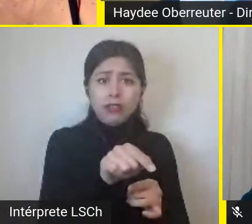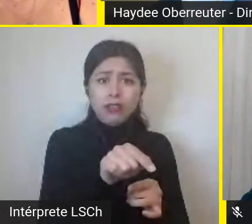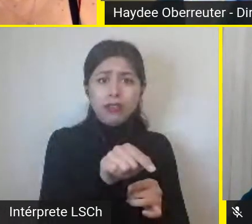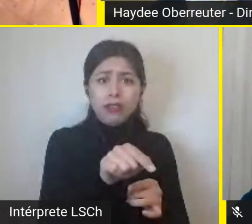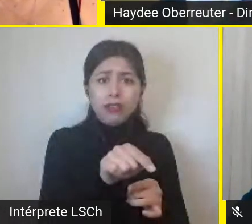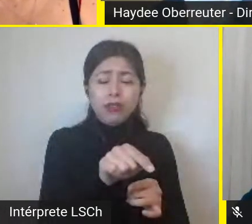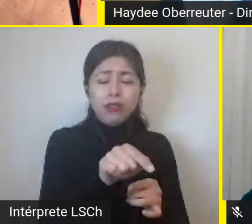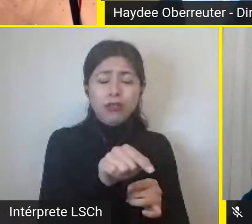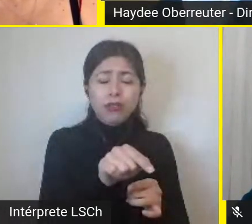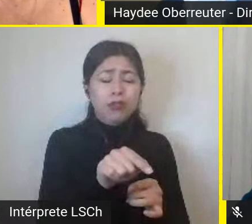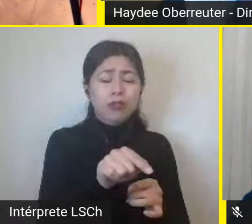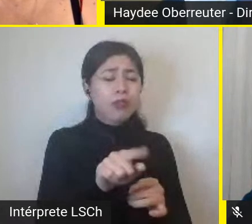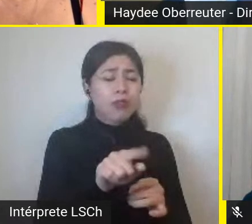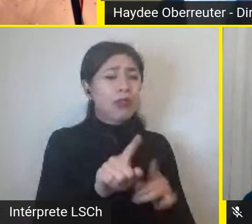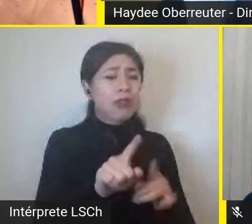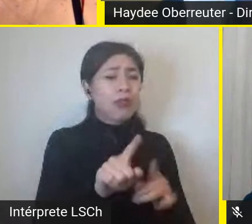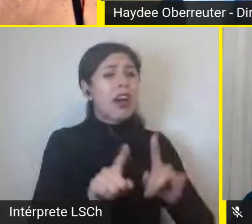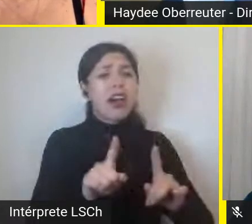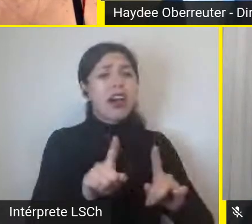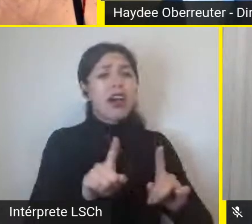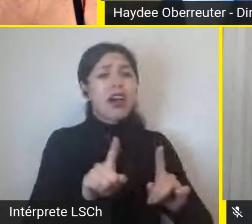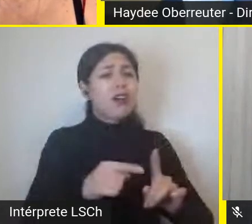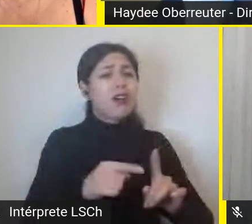seguir haciendo, por lo menos con mi historia.